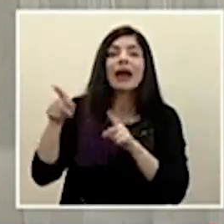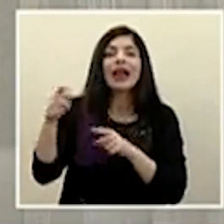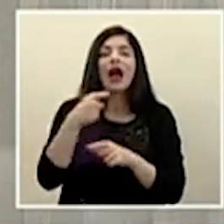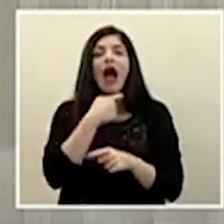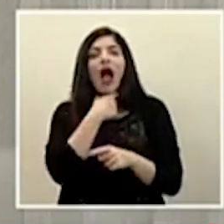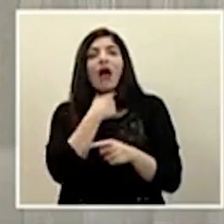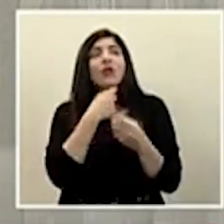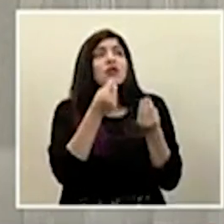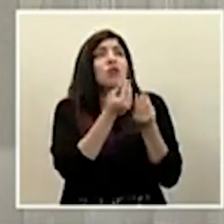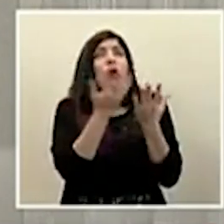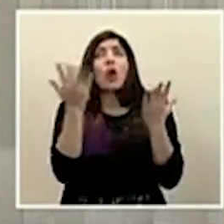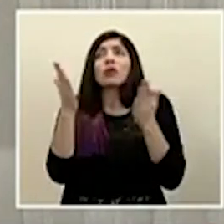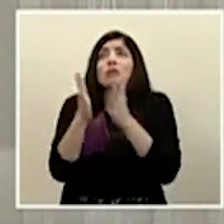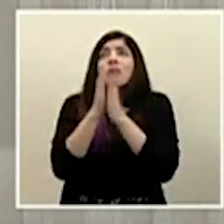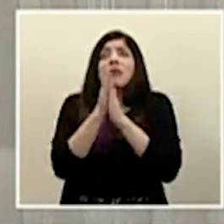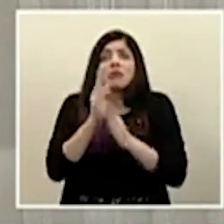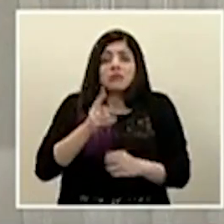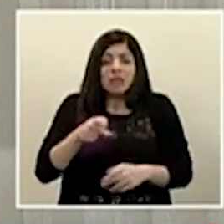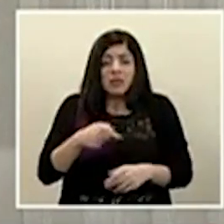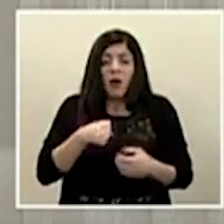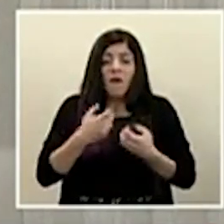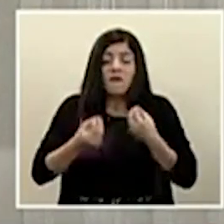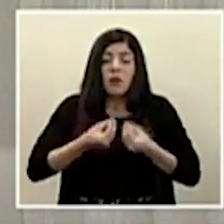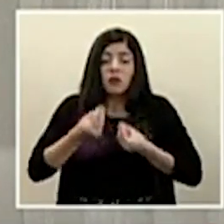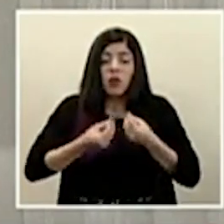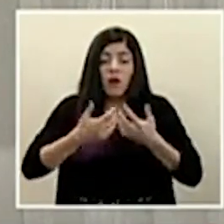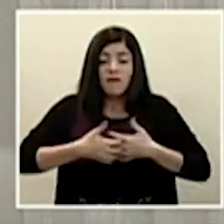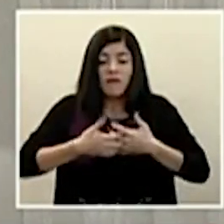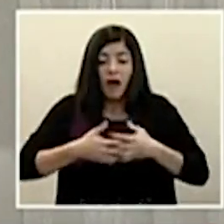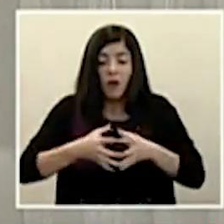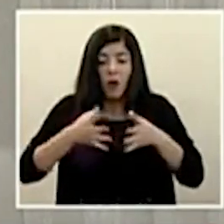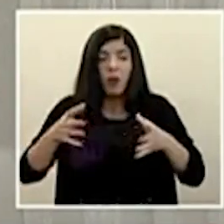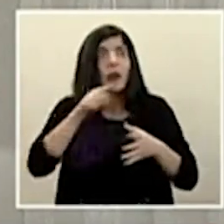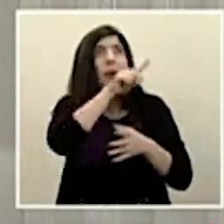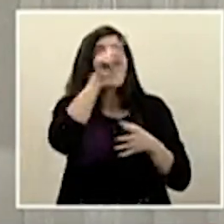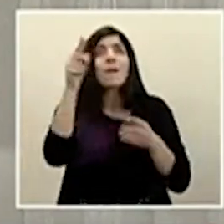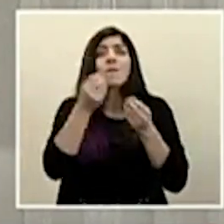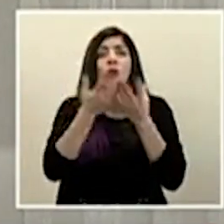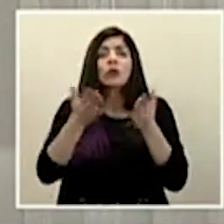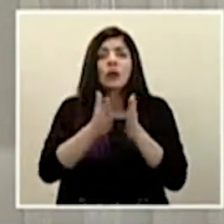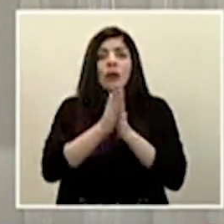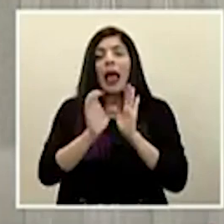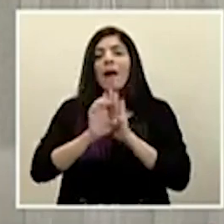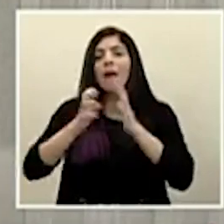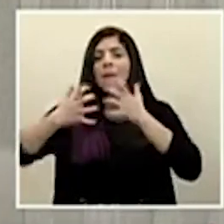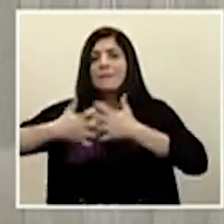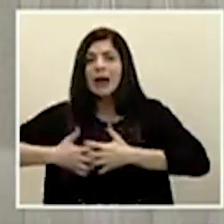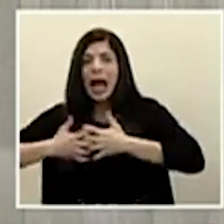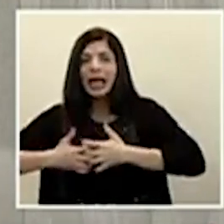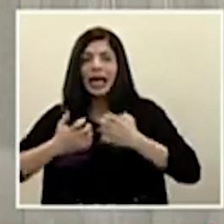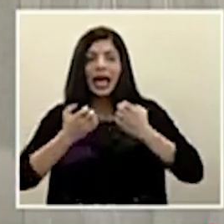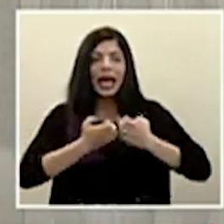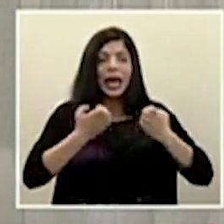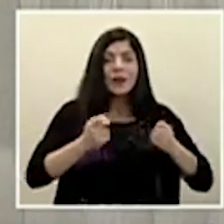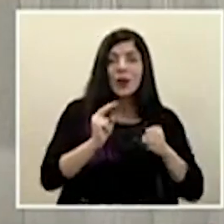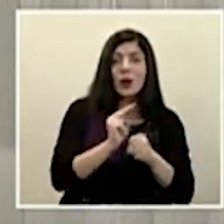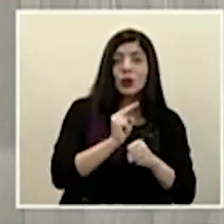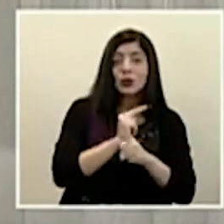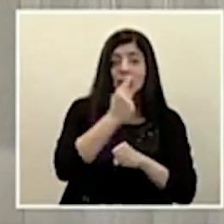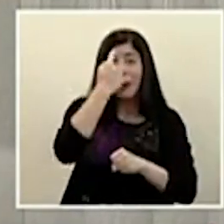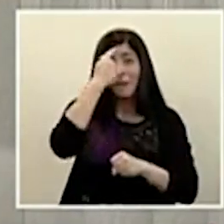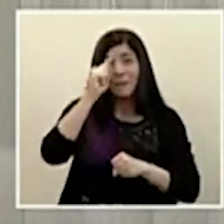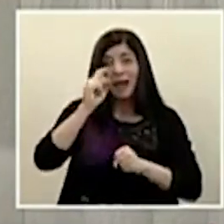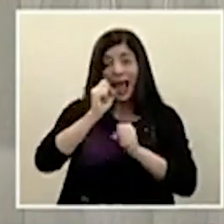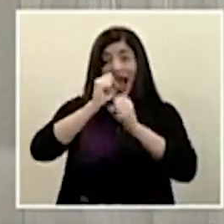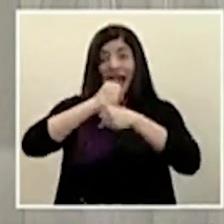que hay sobre la oferta existente de fabricación, tanto de las máquinas, los equipos que se usan para la realización